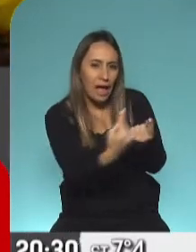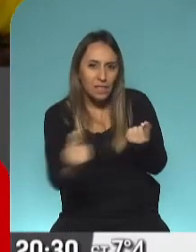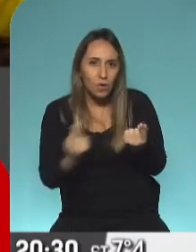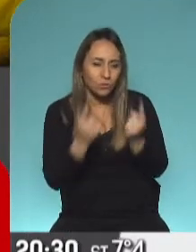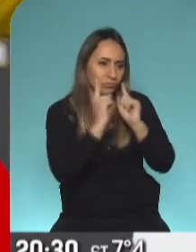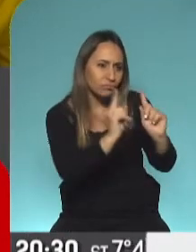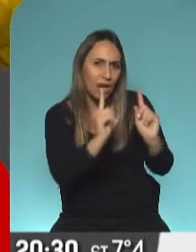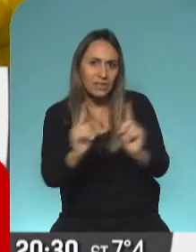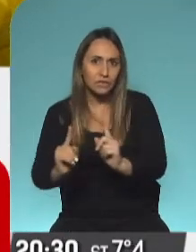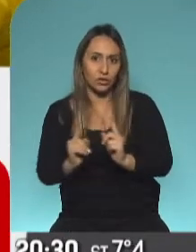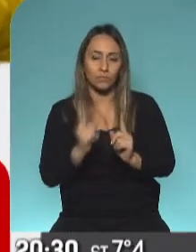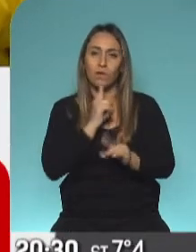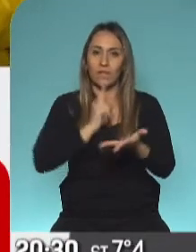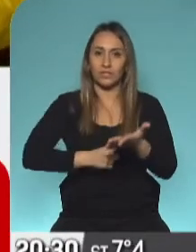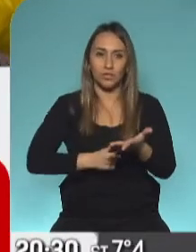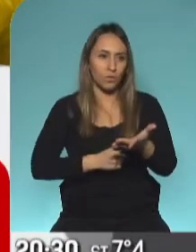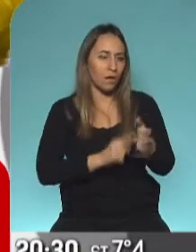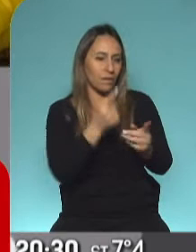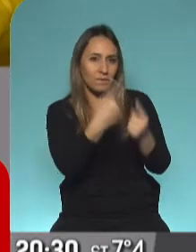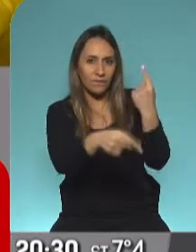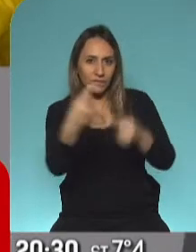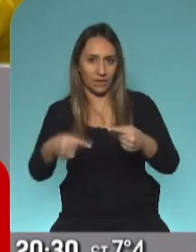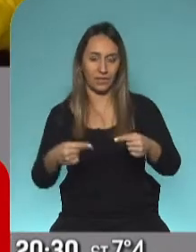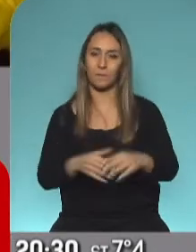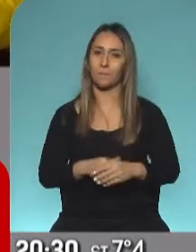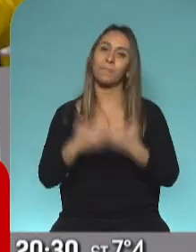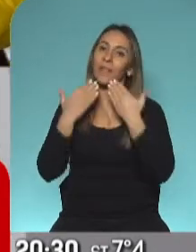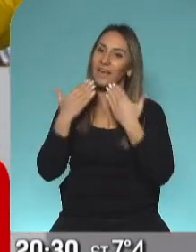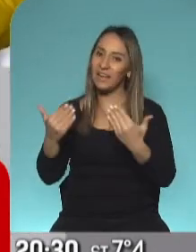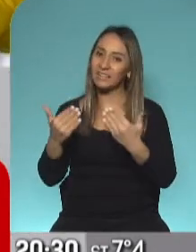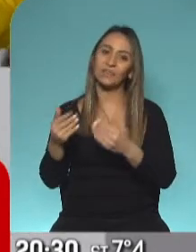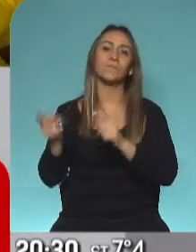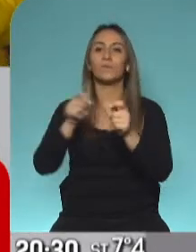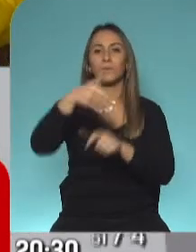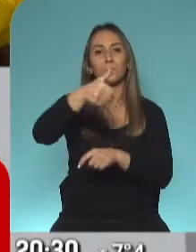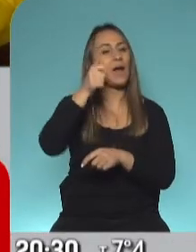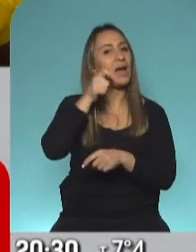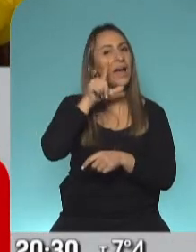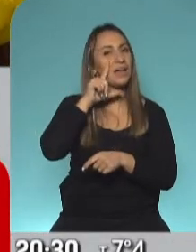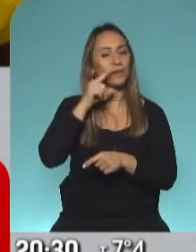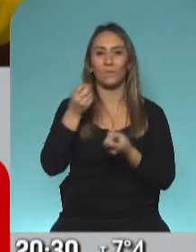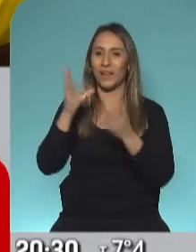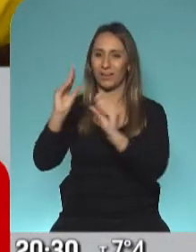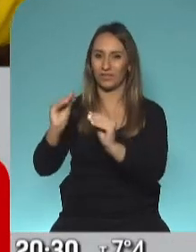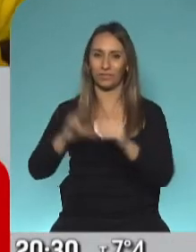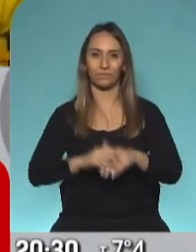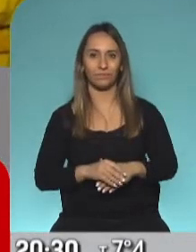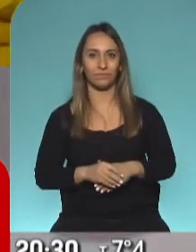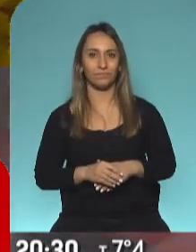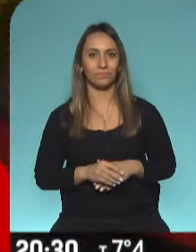en cada distrito puede haber decisiones particulares gracias por estos minutos cierra junto a ustedes magaly arenys buenas noches